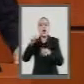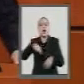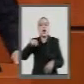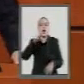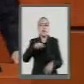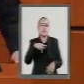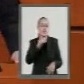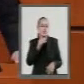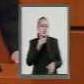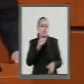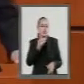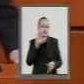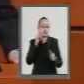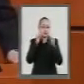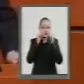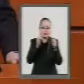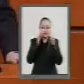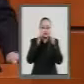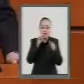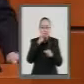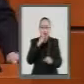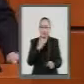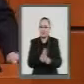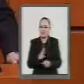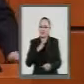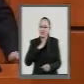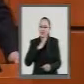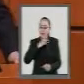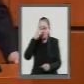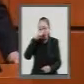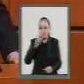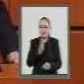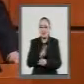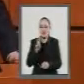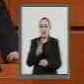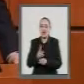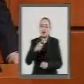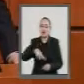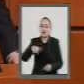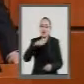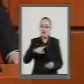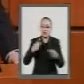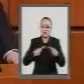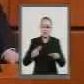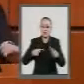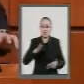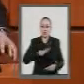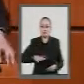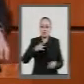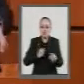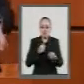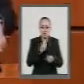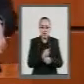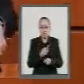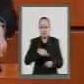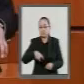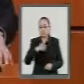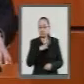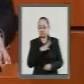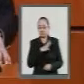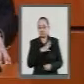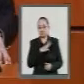descuidando la tarea fundamental que tiene, que es la de velar por la seguridad de su población. El problema de